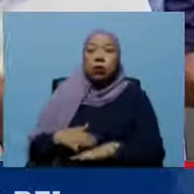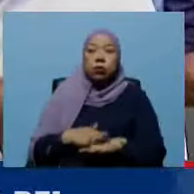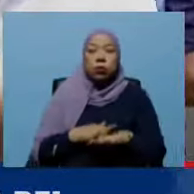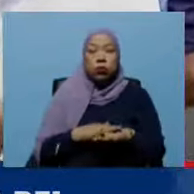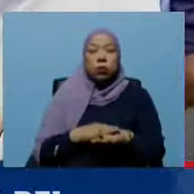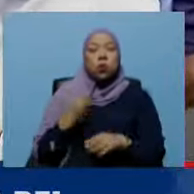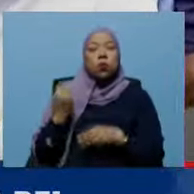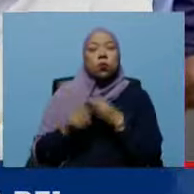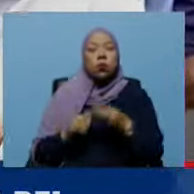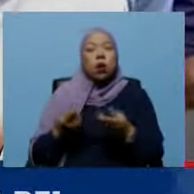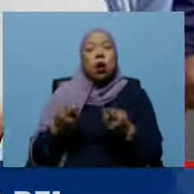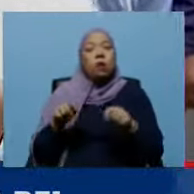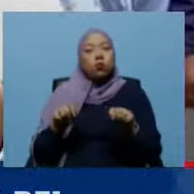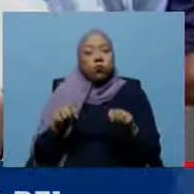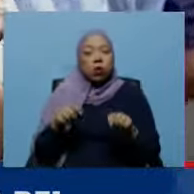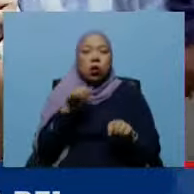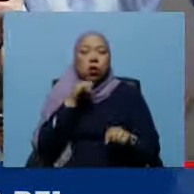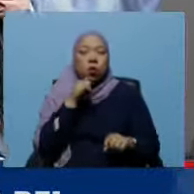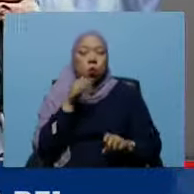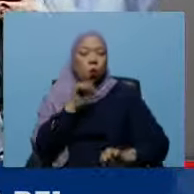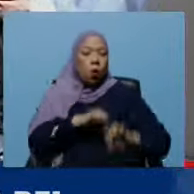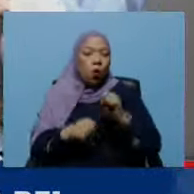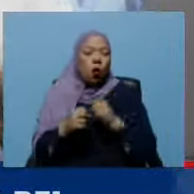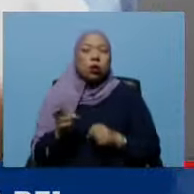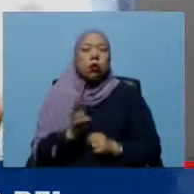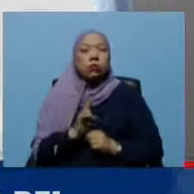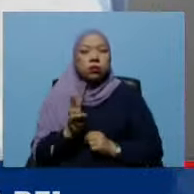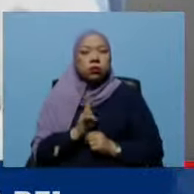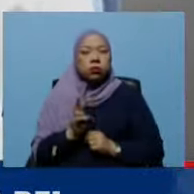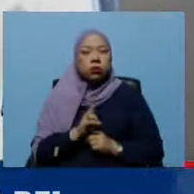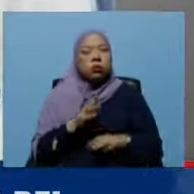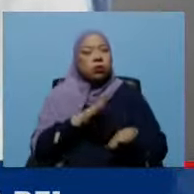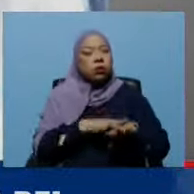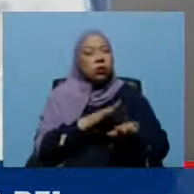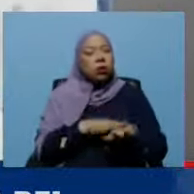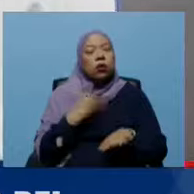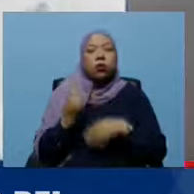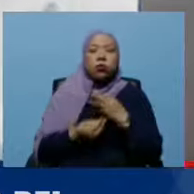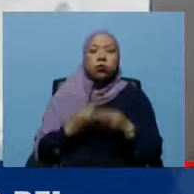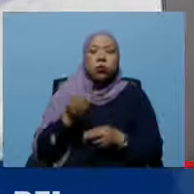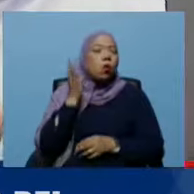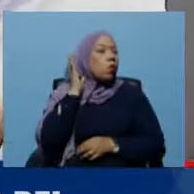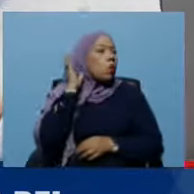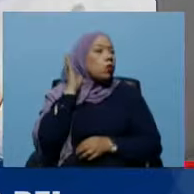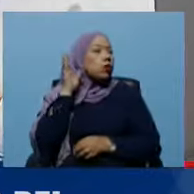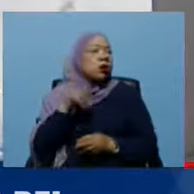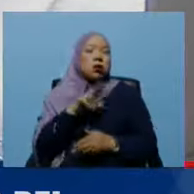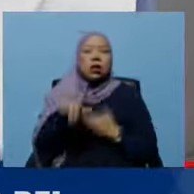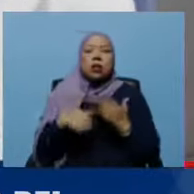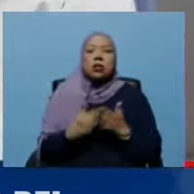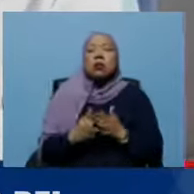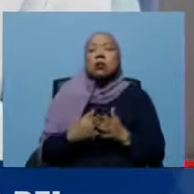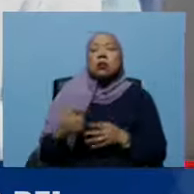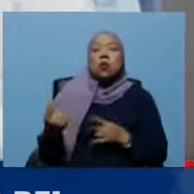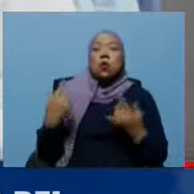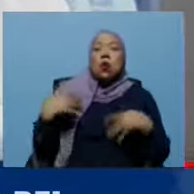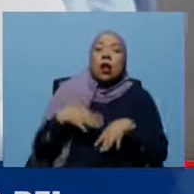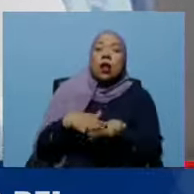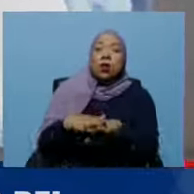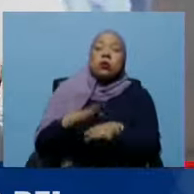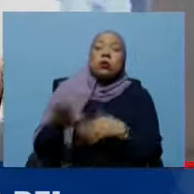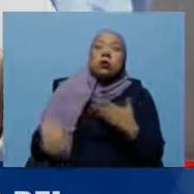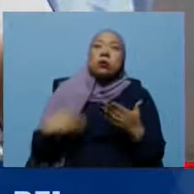que cese el bloqueo criminal contra Venezuela es un llamado que tiene consenso nacional, es de unión